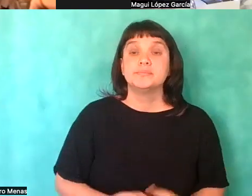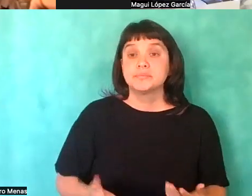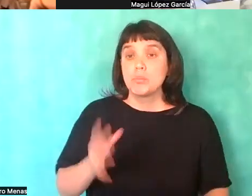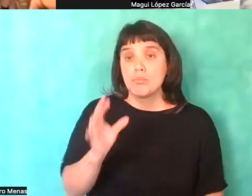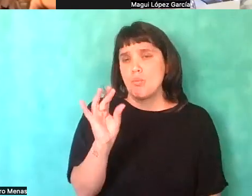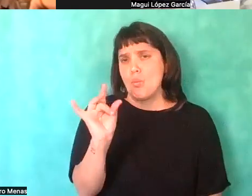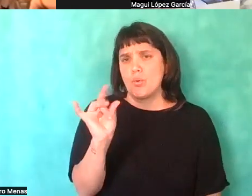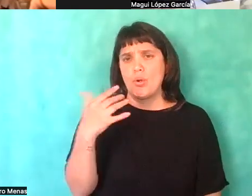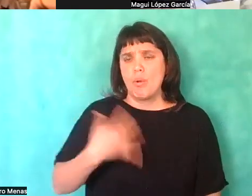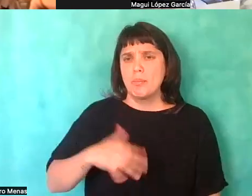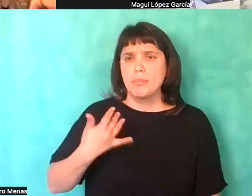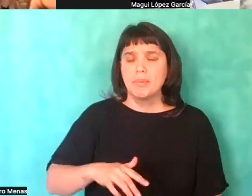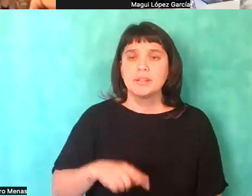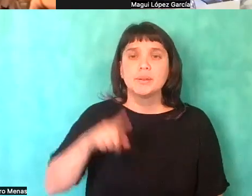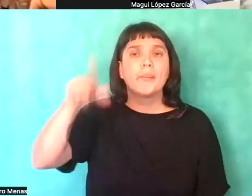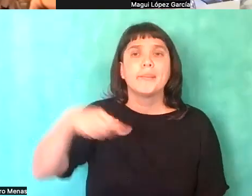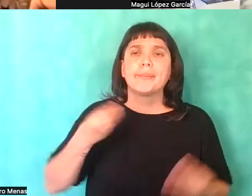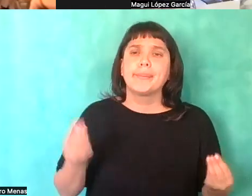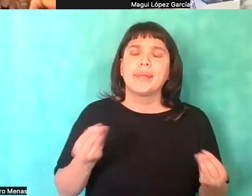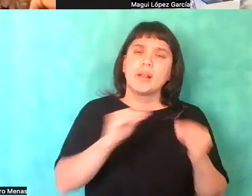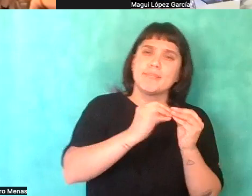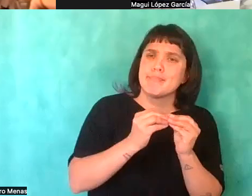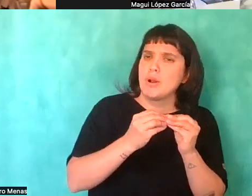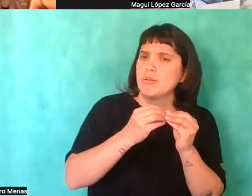complejo, eso genera muchos problemas,